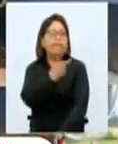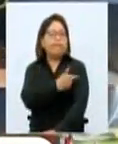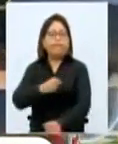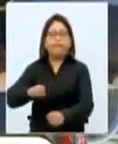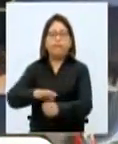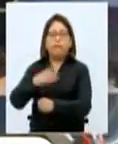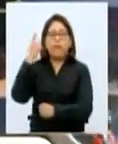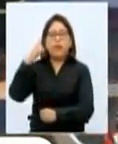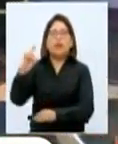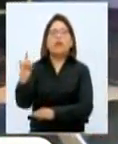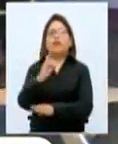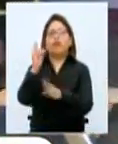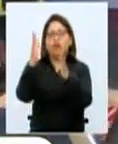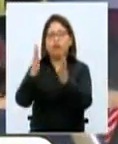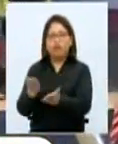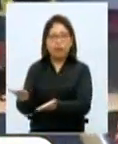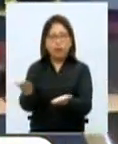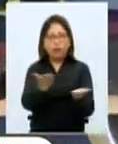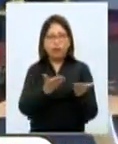boliviano.